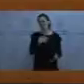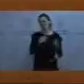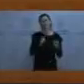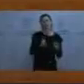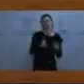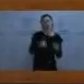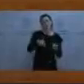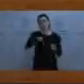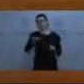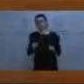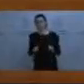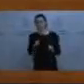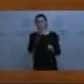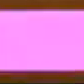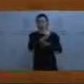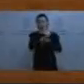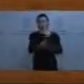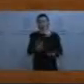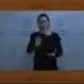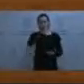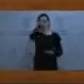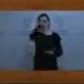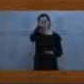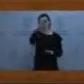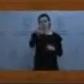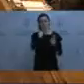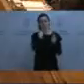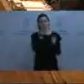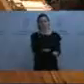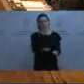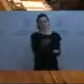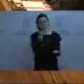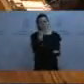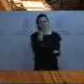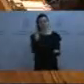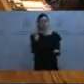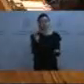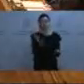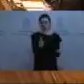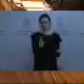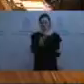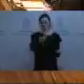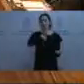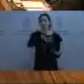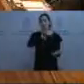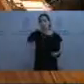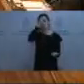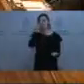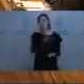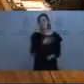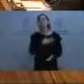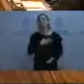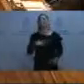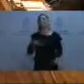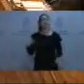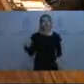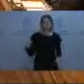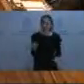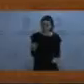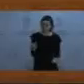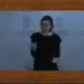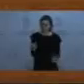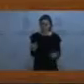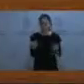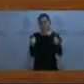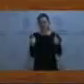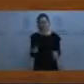no tenemos idea. Ustedes niegan y nosotros no conocemos sus intenciones verdaderas. Le